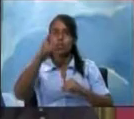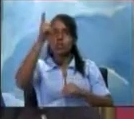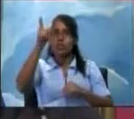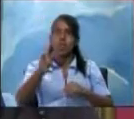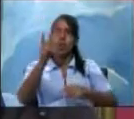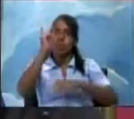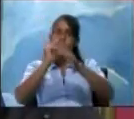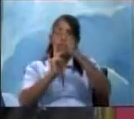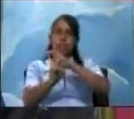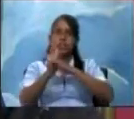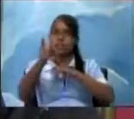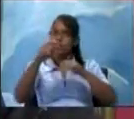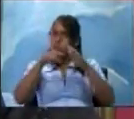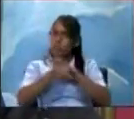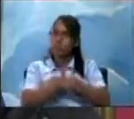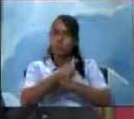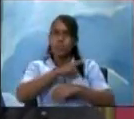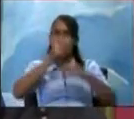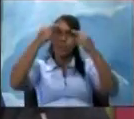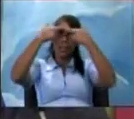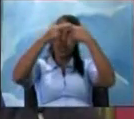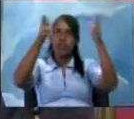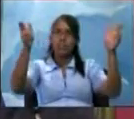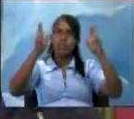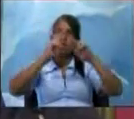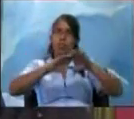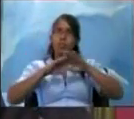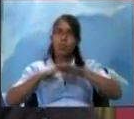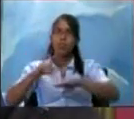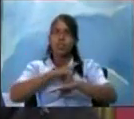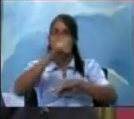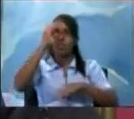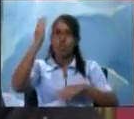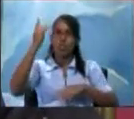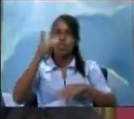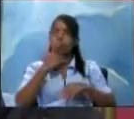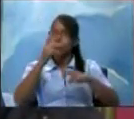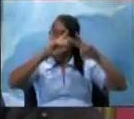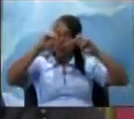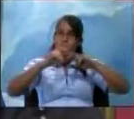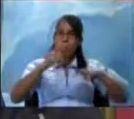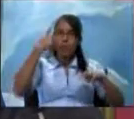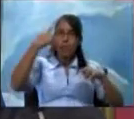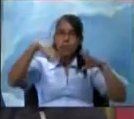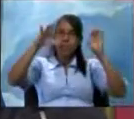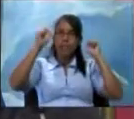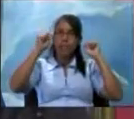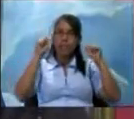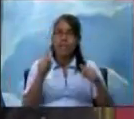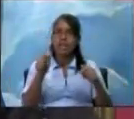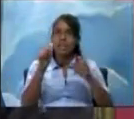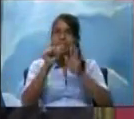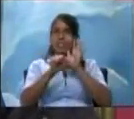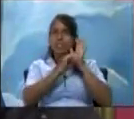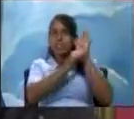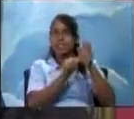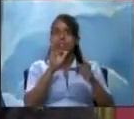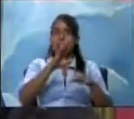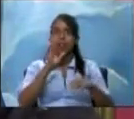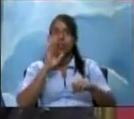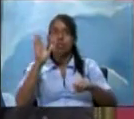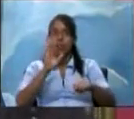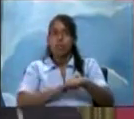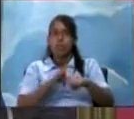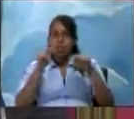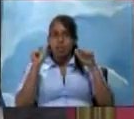un profeta con una profundidad de revelación de los misterios de Dios, ni tampoco sea un teólogo para entender que estas señales se